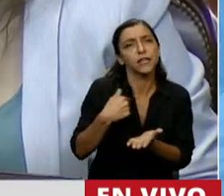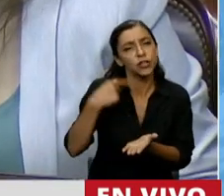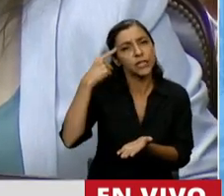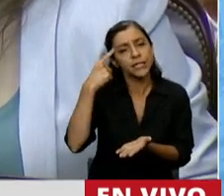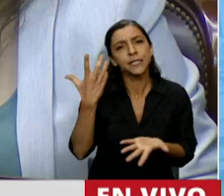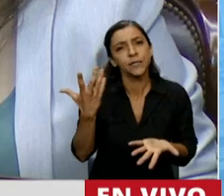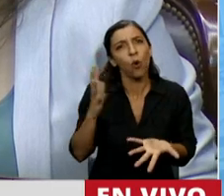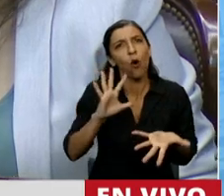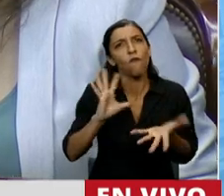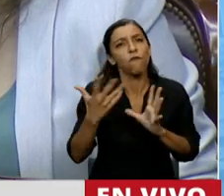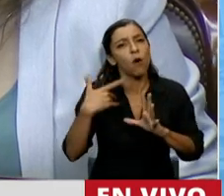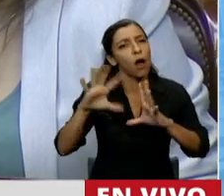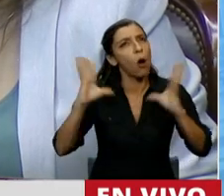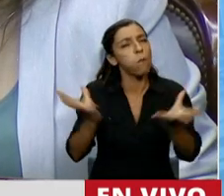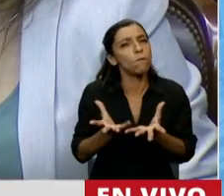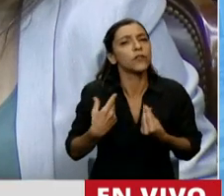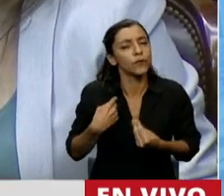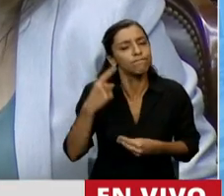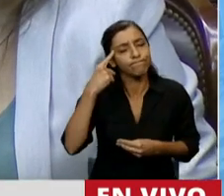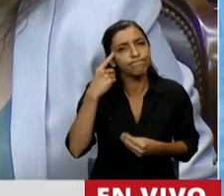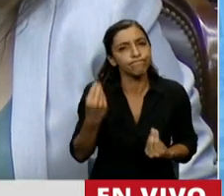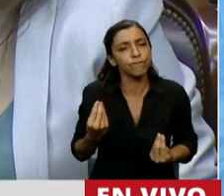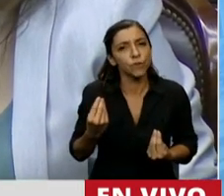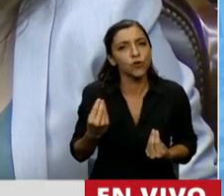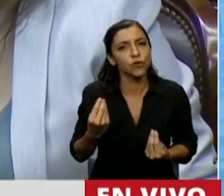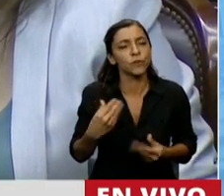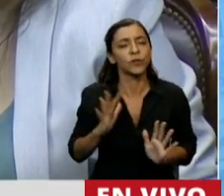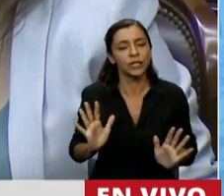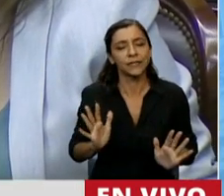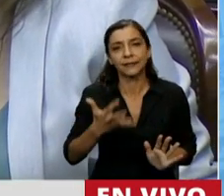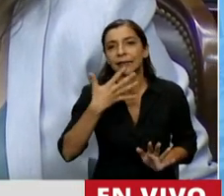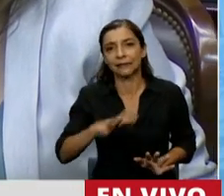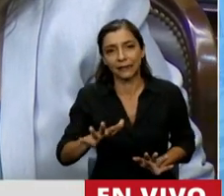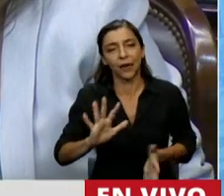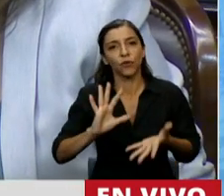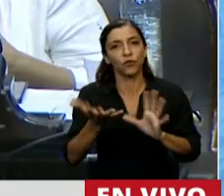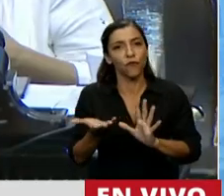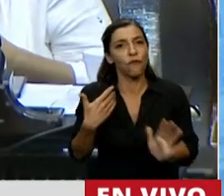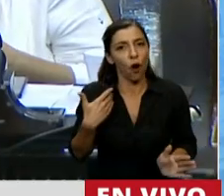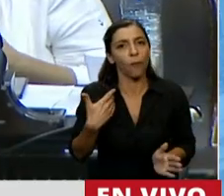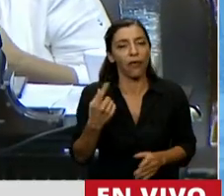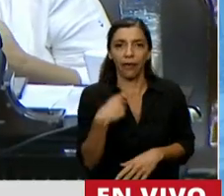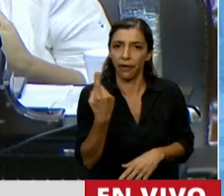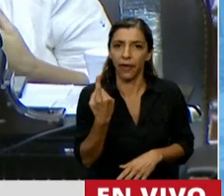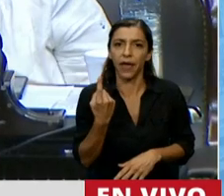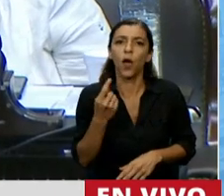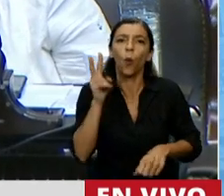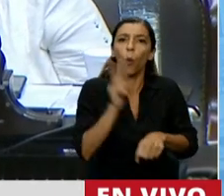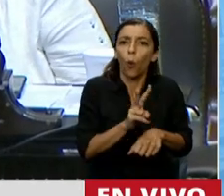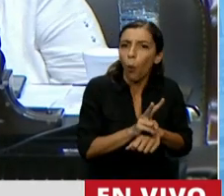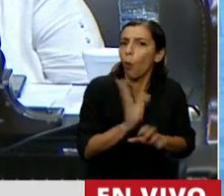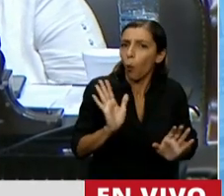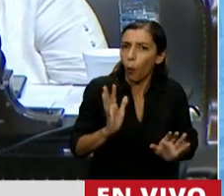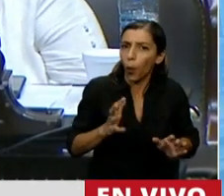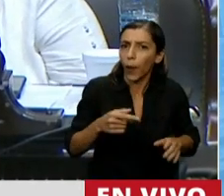vamos a advertir que encontramos una defensa y una protección del niño por nacer desde su